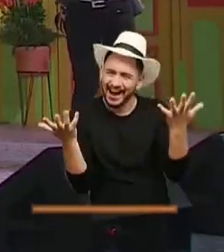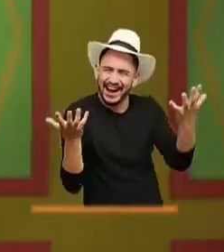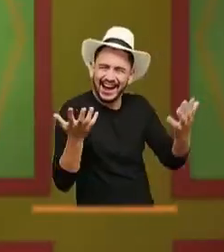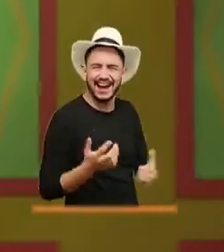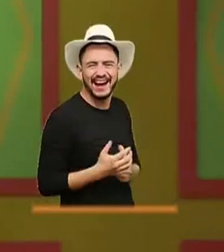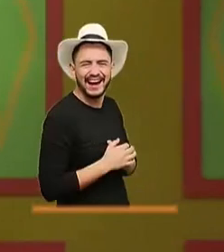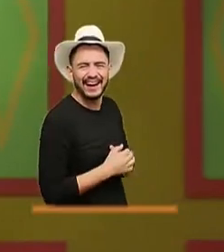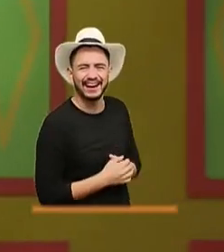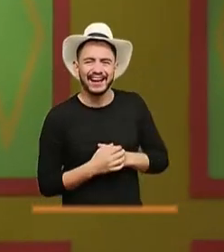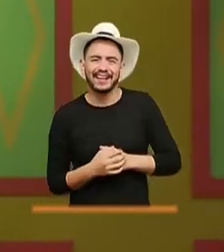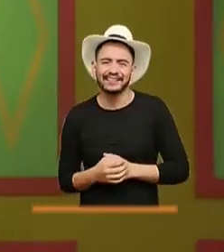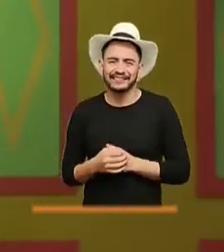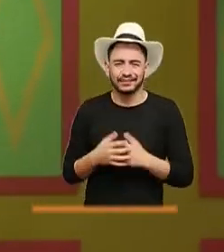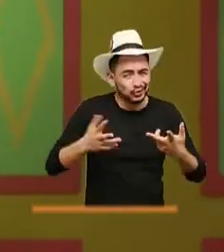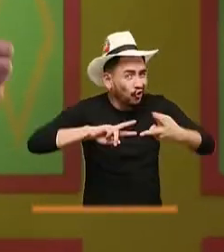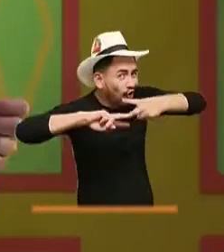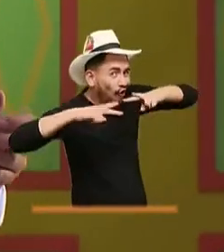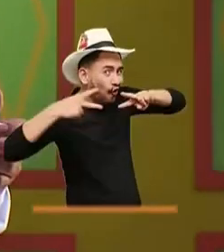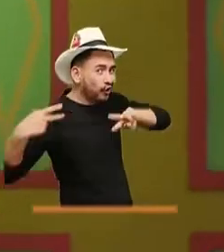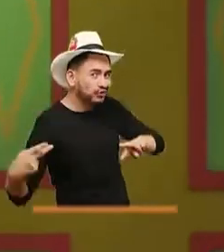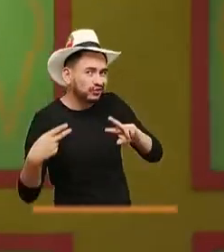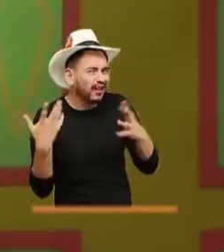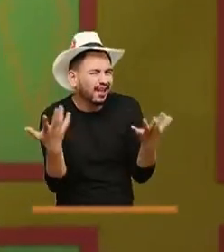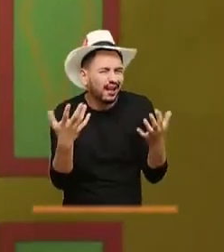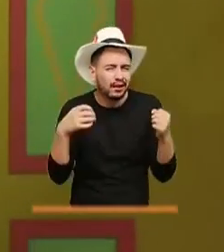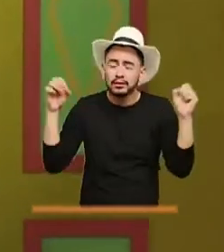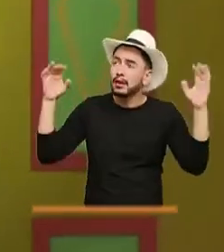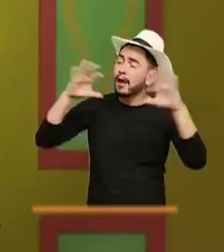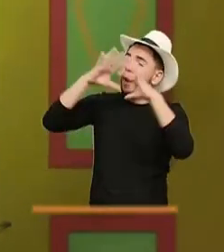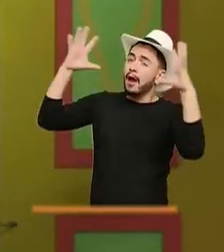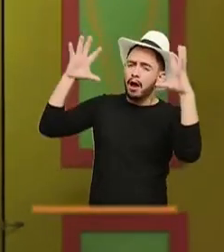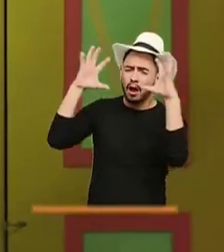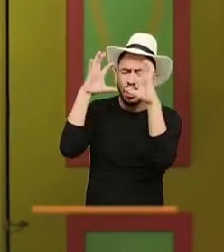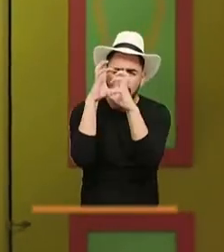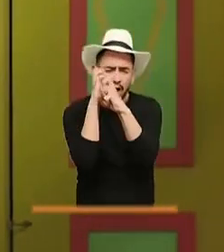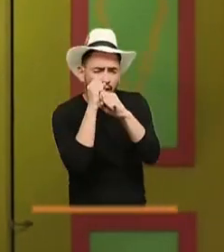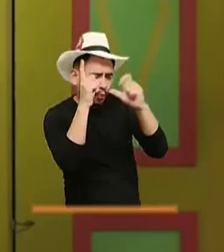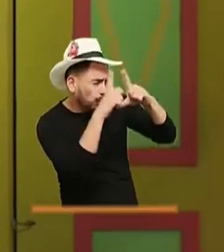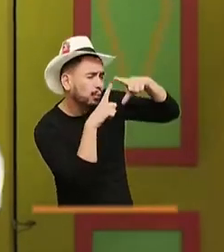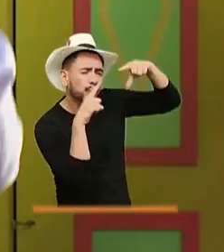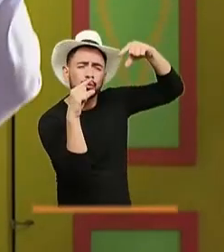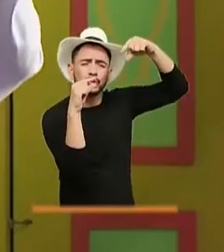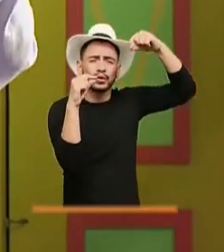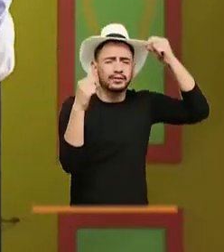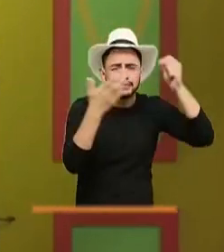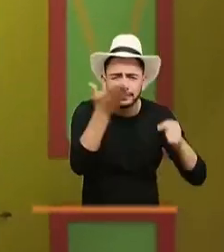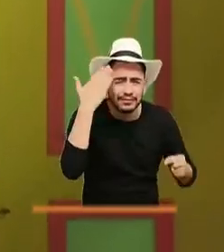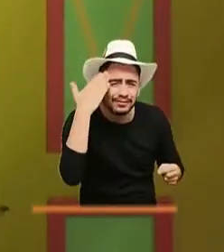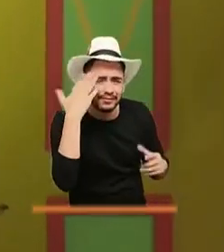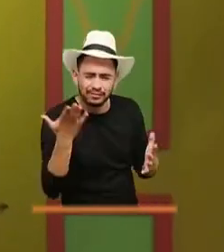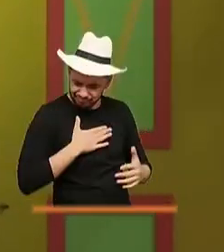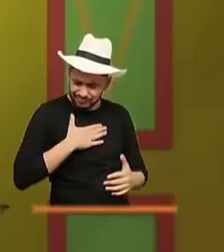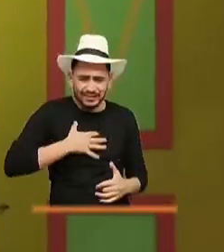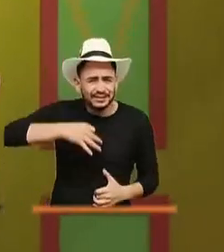En cambio yo soy la noche, por si cuenta no se ha dado, yo soy esa